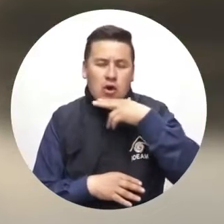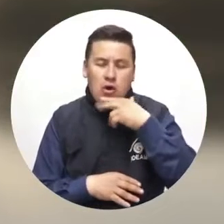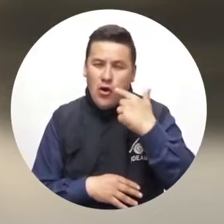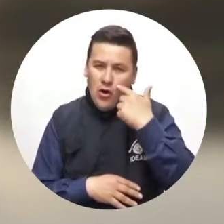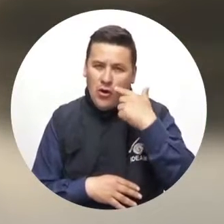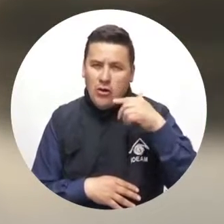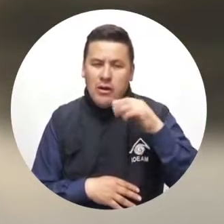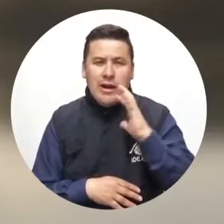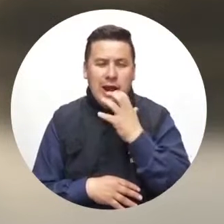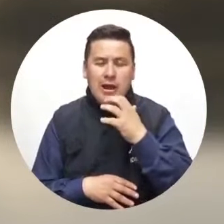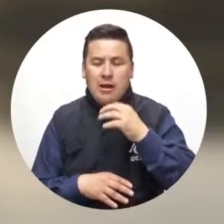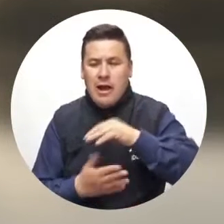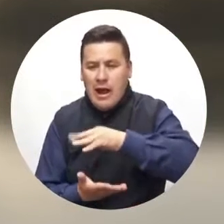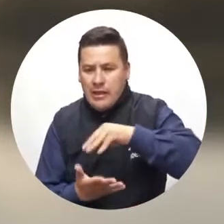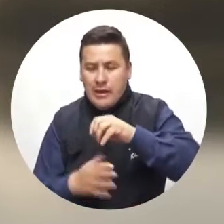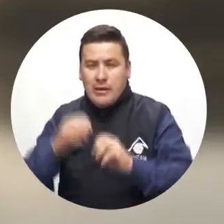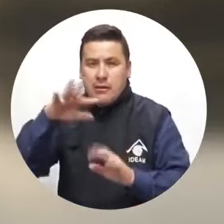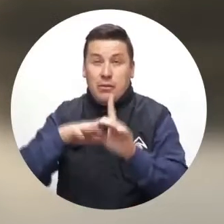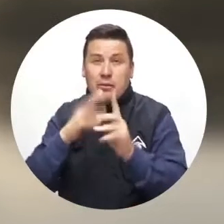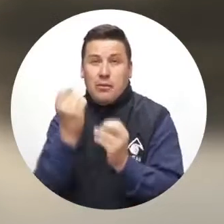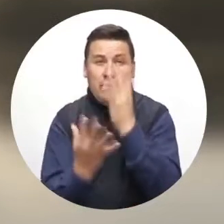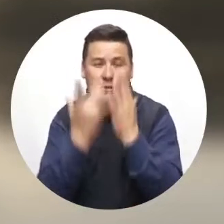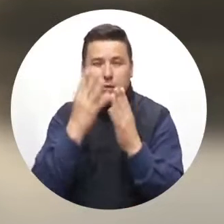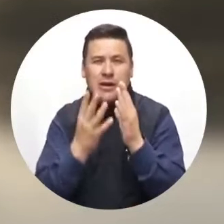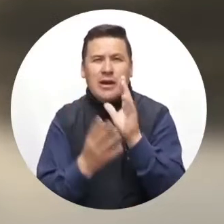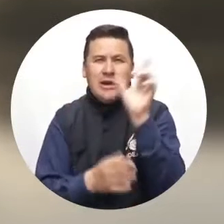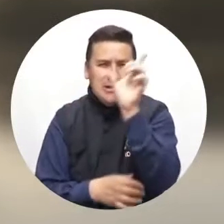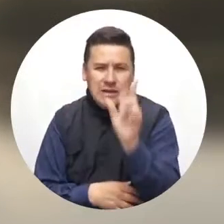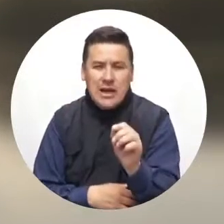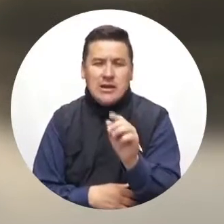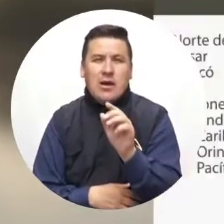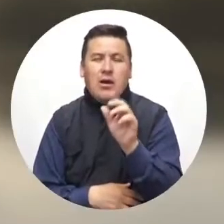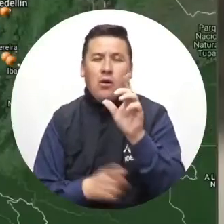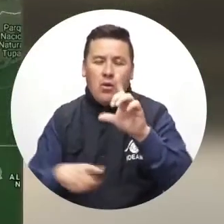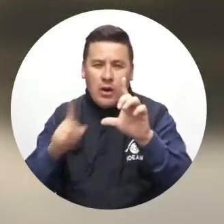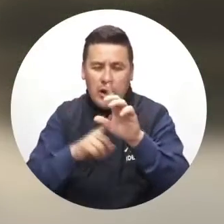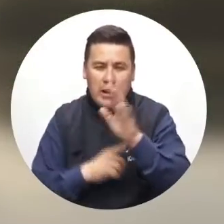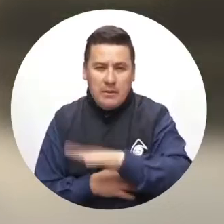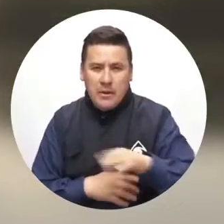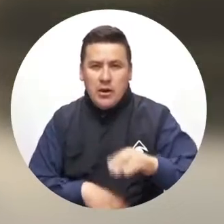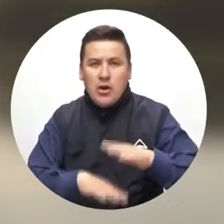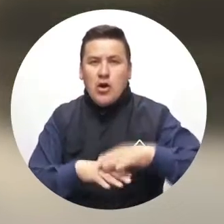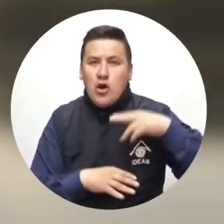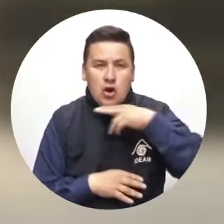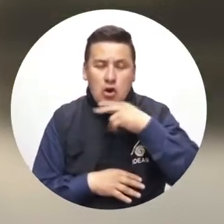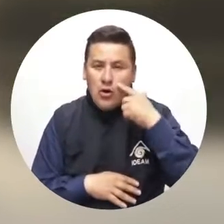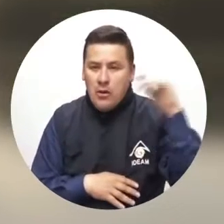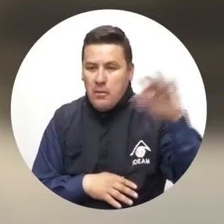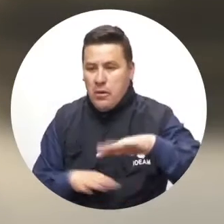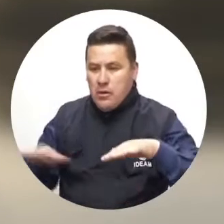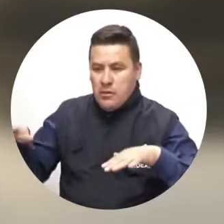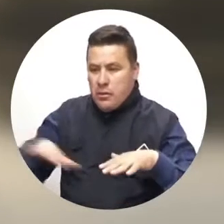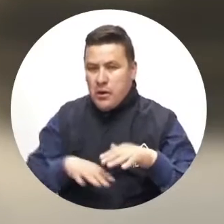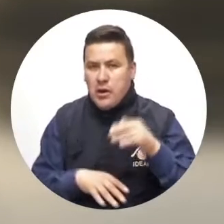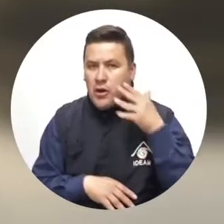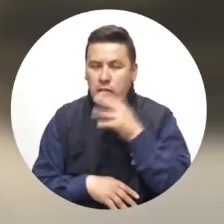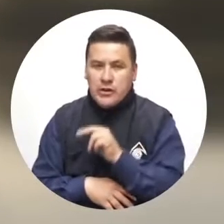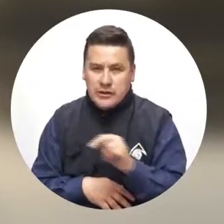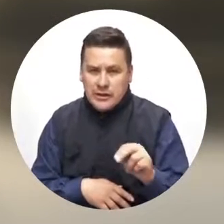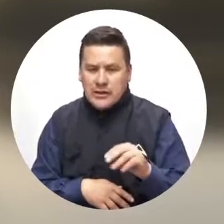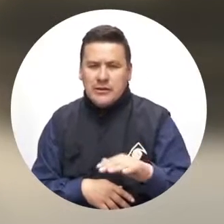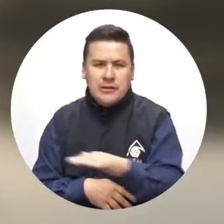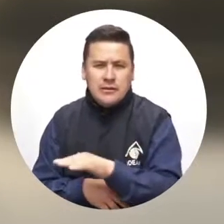Alerta naranja por incendios en Atlántico, Cesar, La Guajira y Magdalena. Alerta roja por deslizamientos en norte